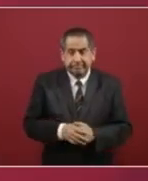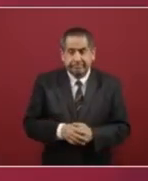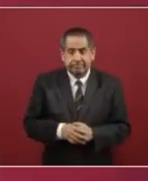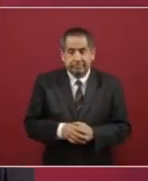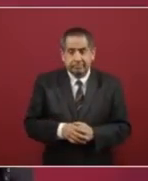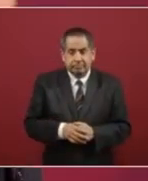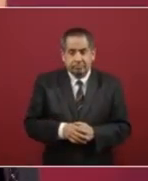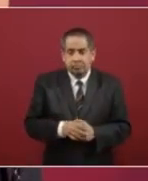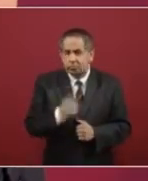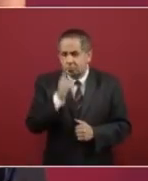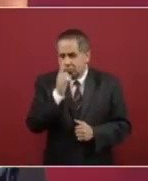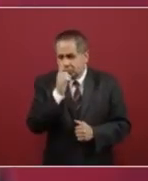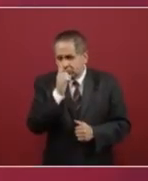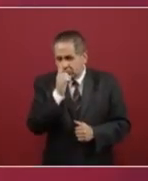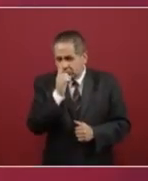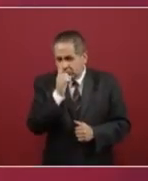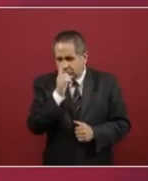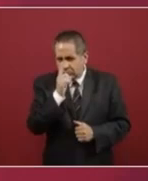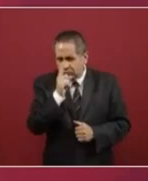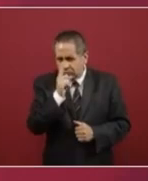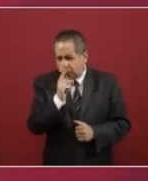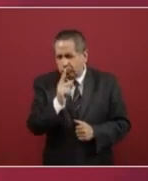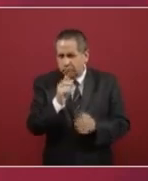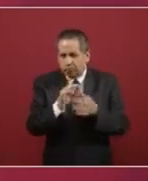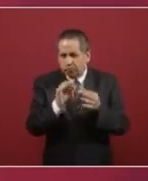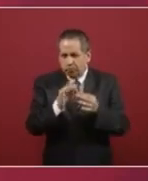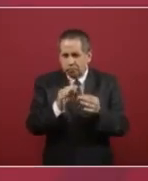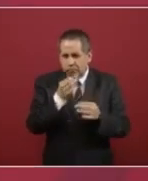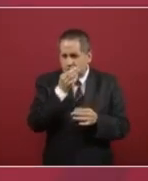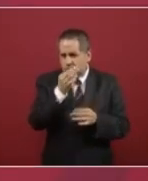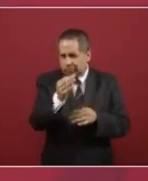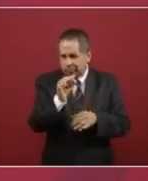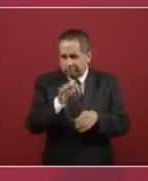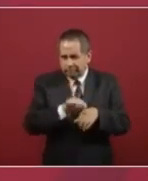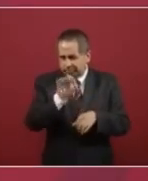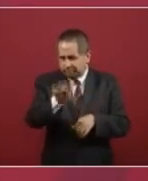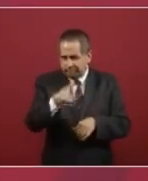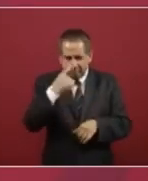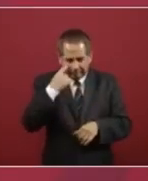Le voy a dar un dato.